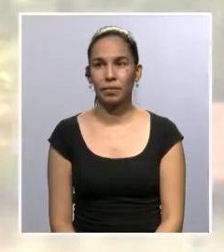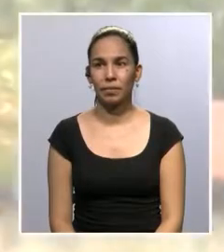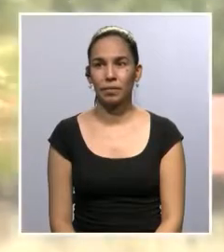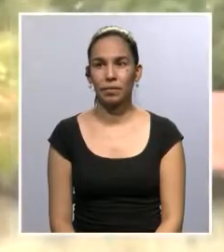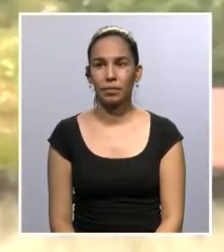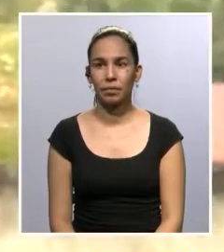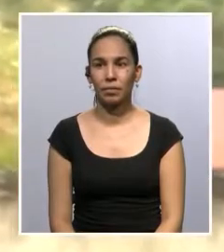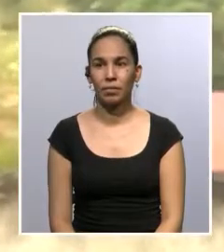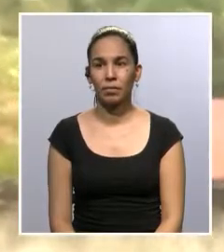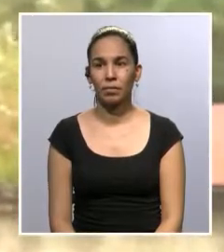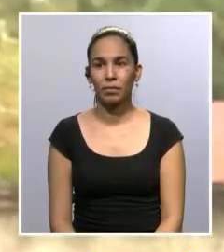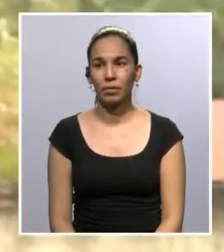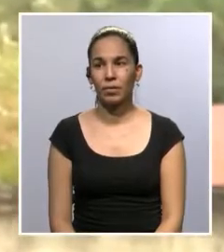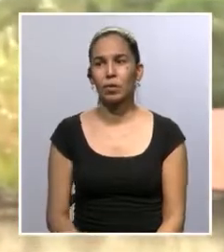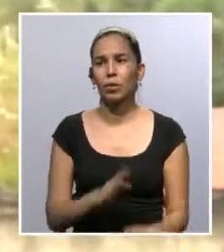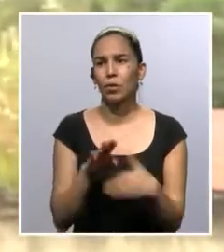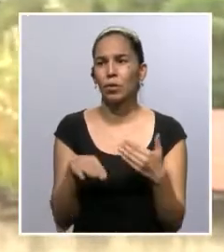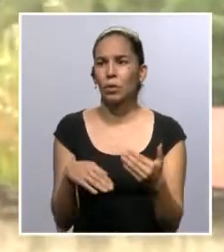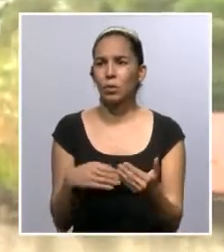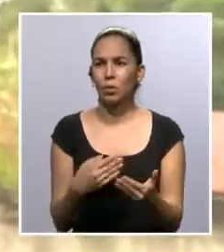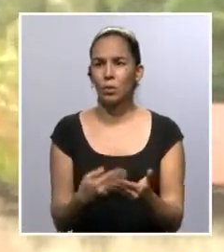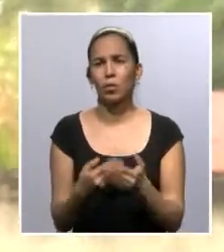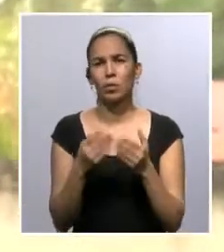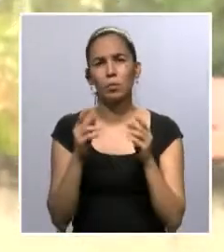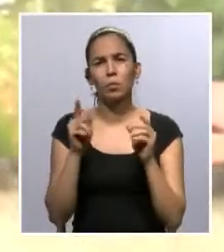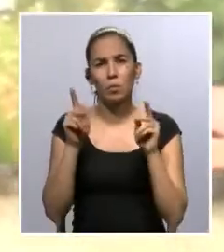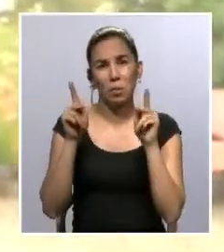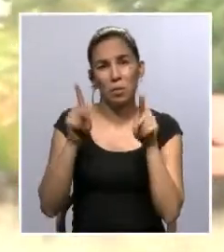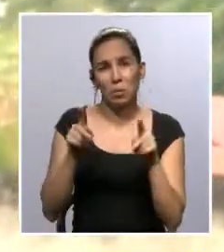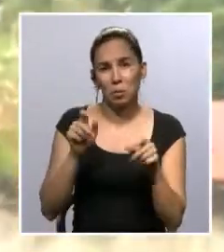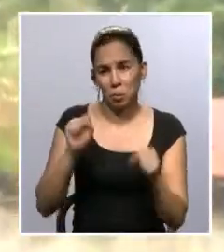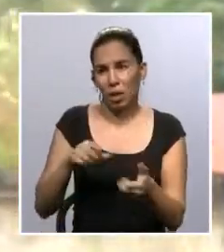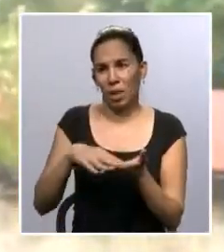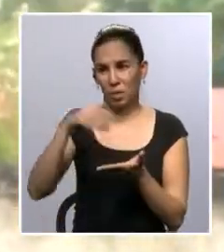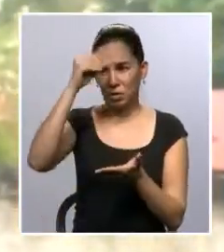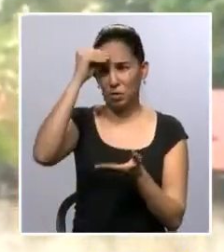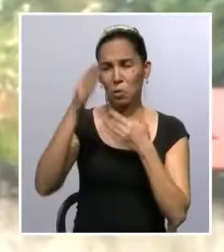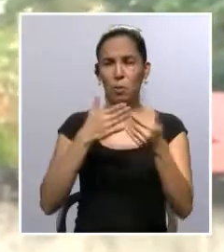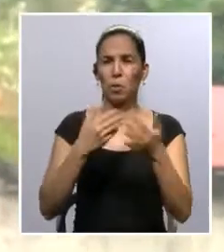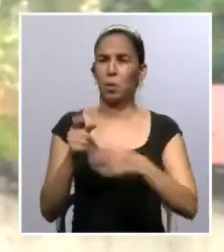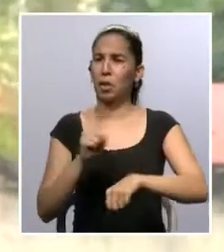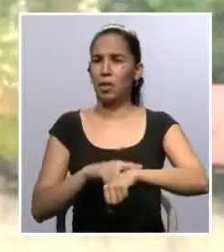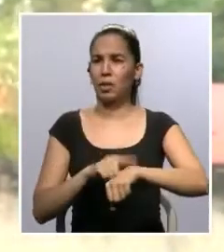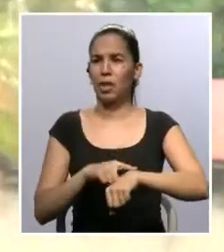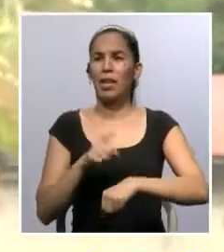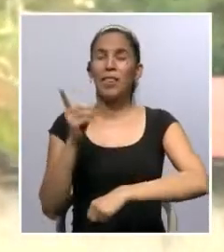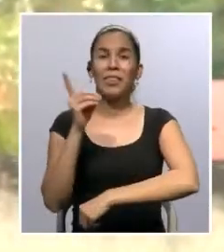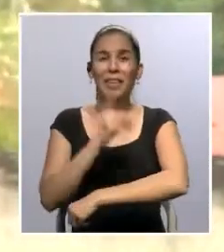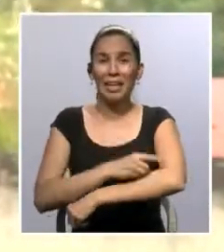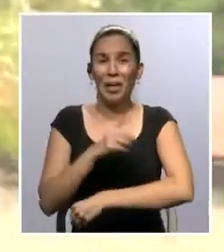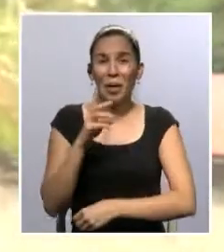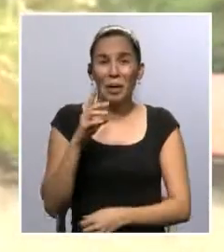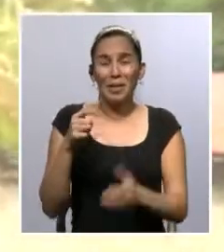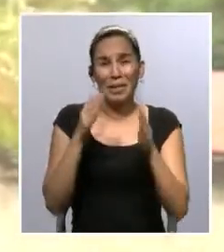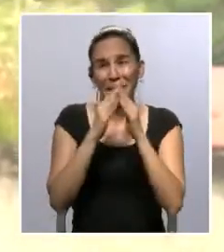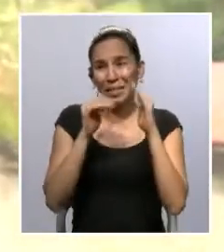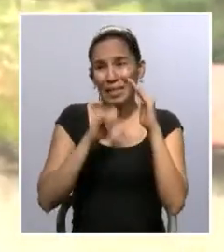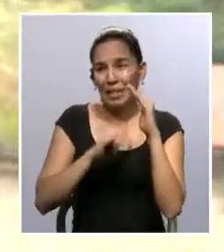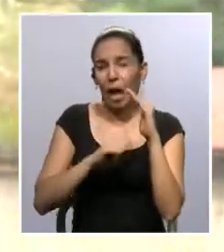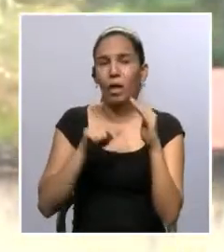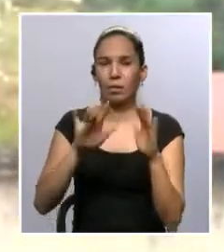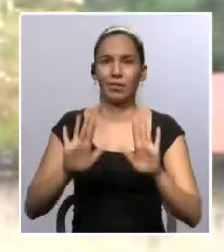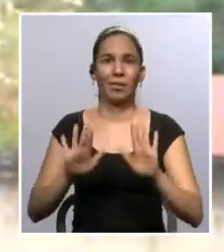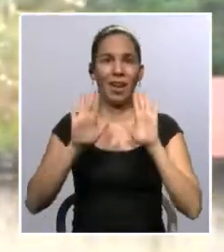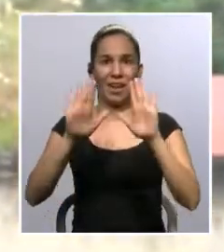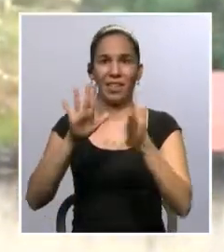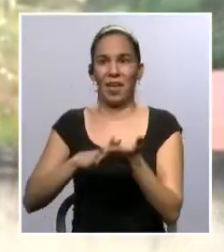Todo mundo pode aprender alguma coisa nova, não importa a idade. Esse período da quarentena é uma excelente oportunidade para